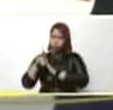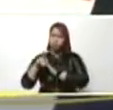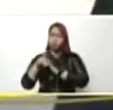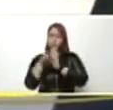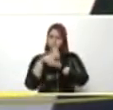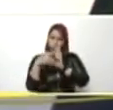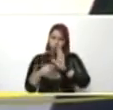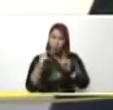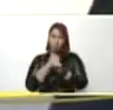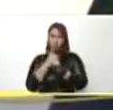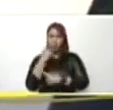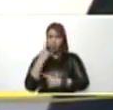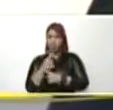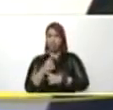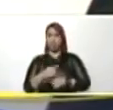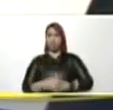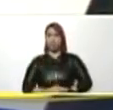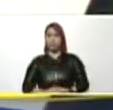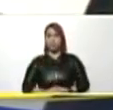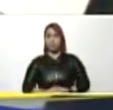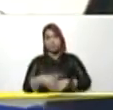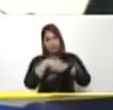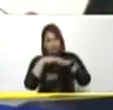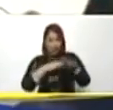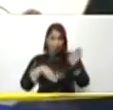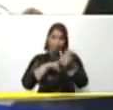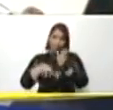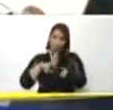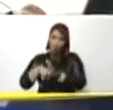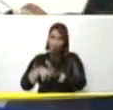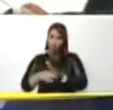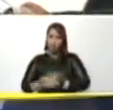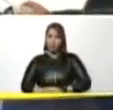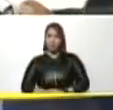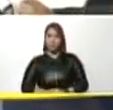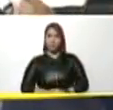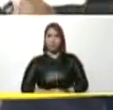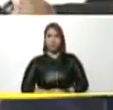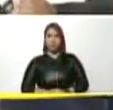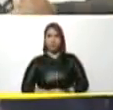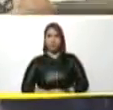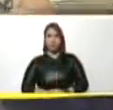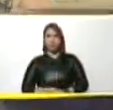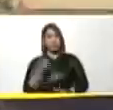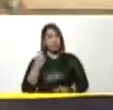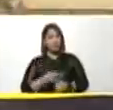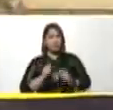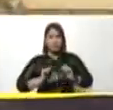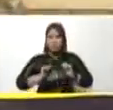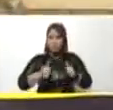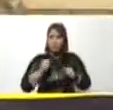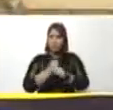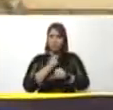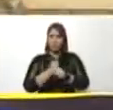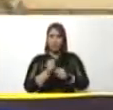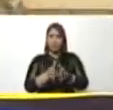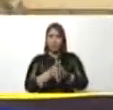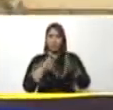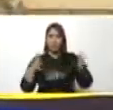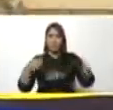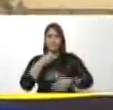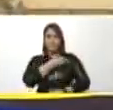trabajo, valga la redundancia, si cabe. Ahí es que empieza el trabajo para que la gran